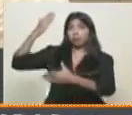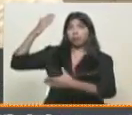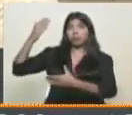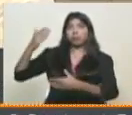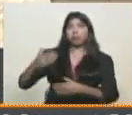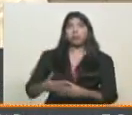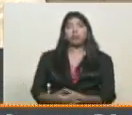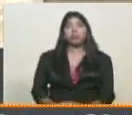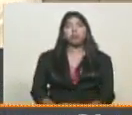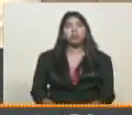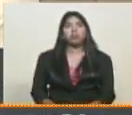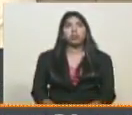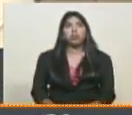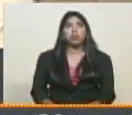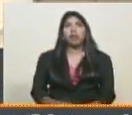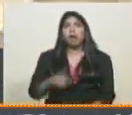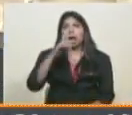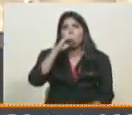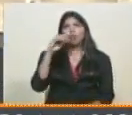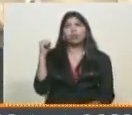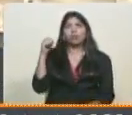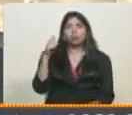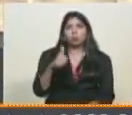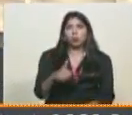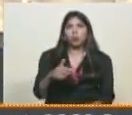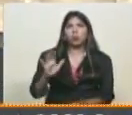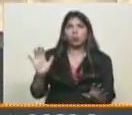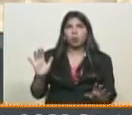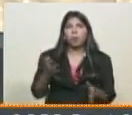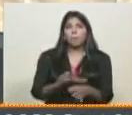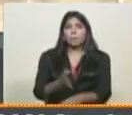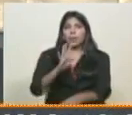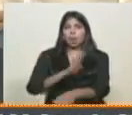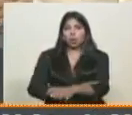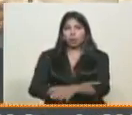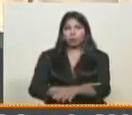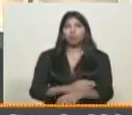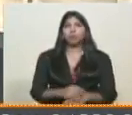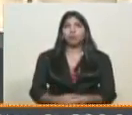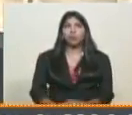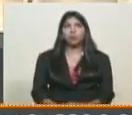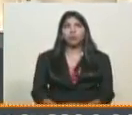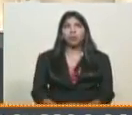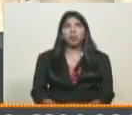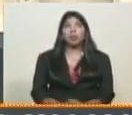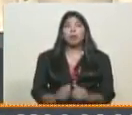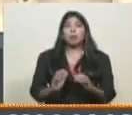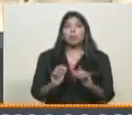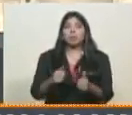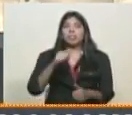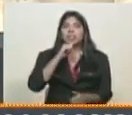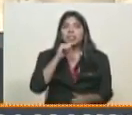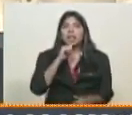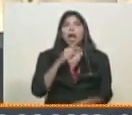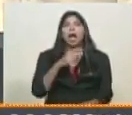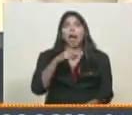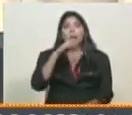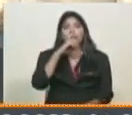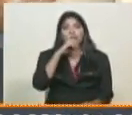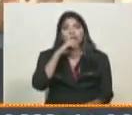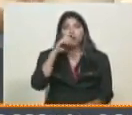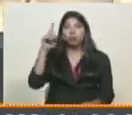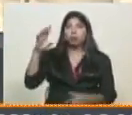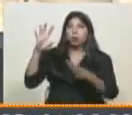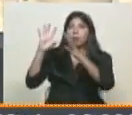está en una situación ya de varios años dificultades económicas entonces en eso la iniciativa la está retomando nicolás maduro está articulando con los grandes países